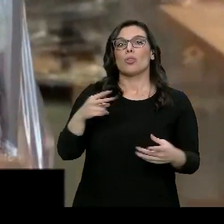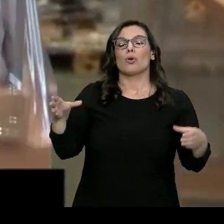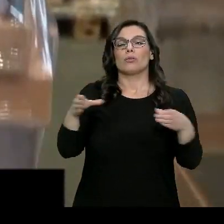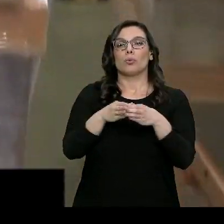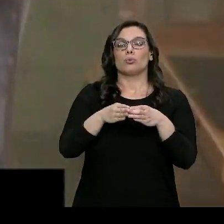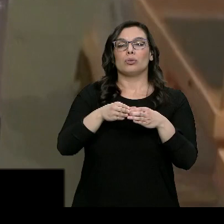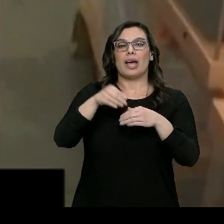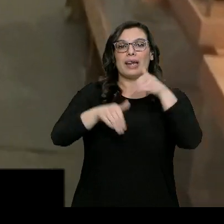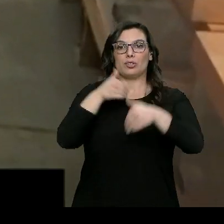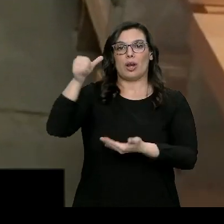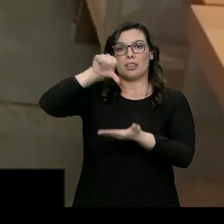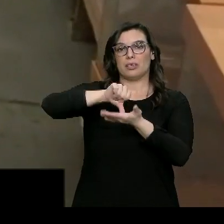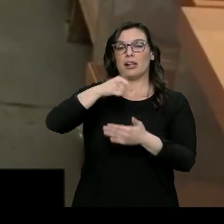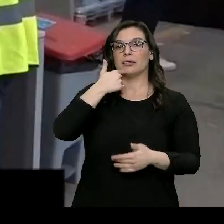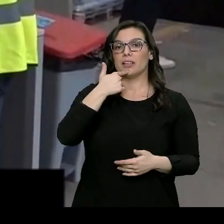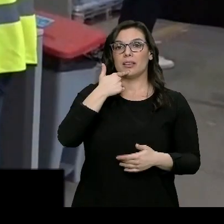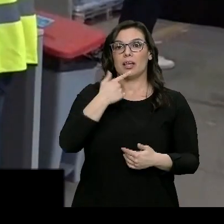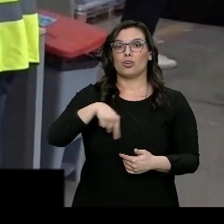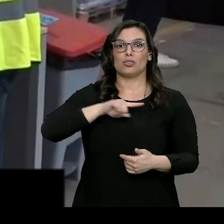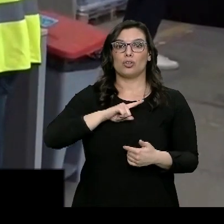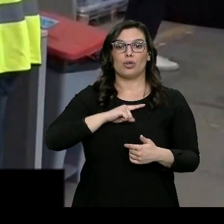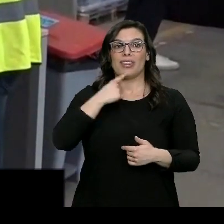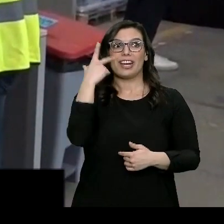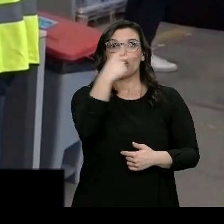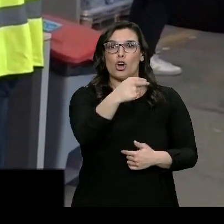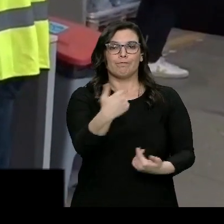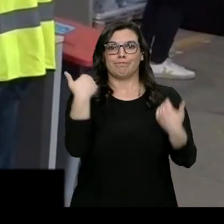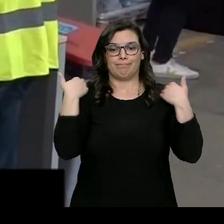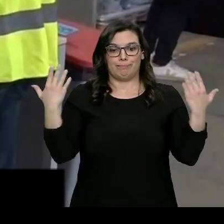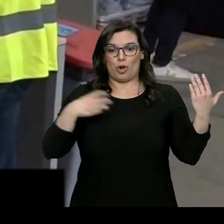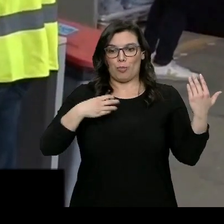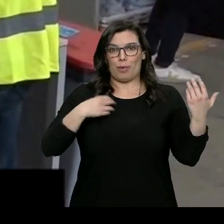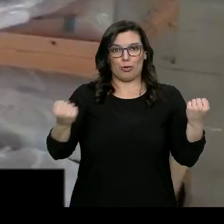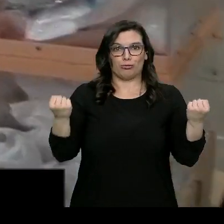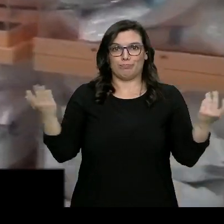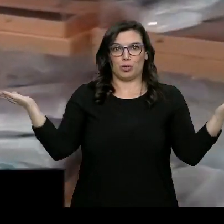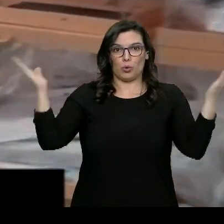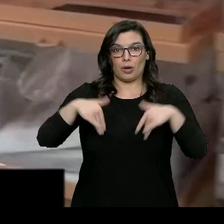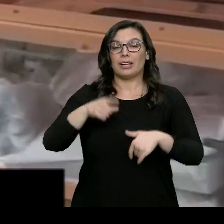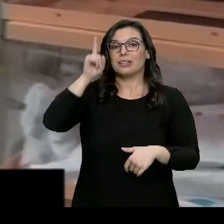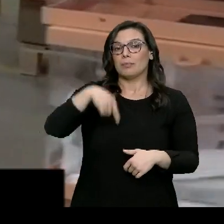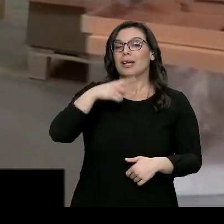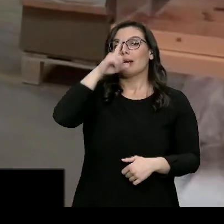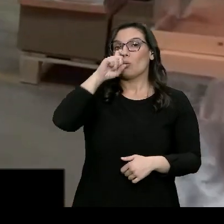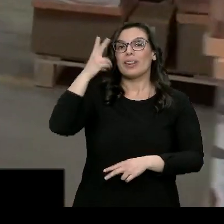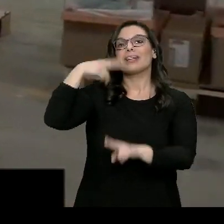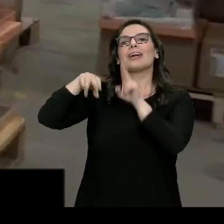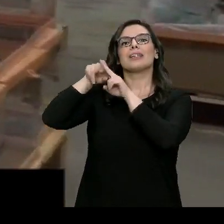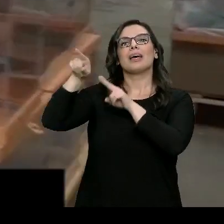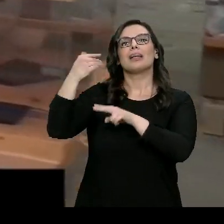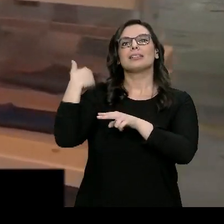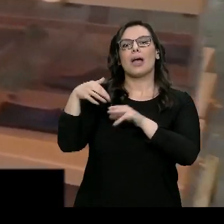Electoral Central, que asegura que no tiene competencias para impedirlo. Este organismo recuerda además que la Generalitat ya ha